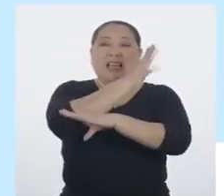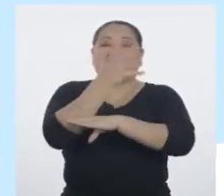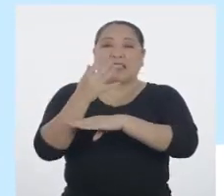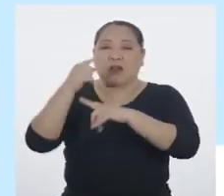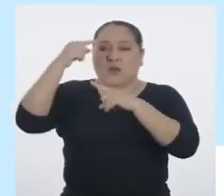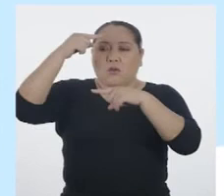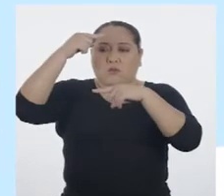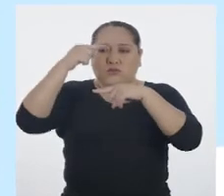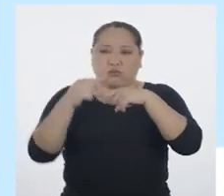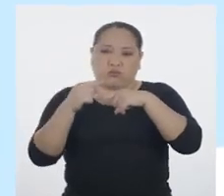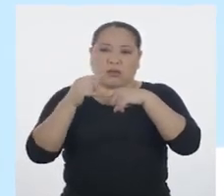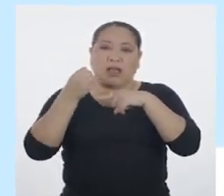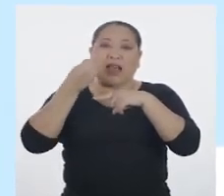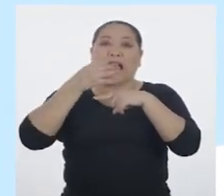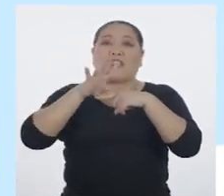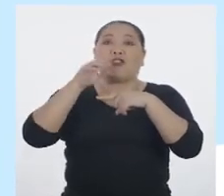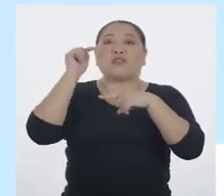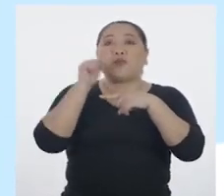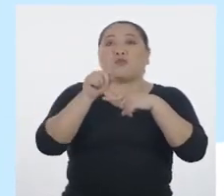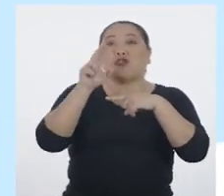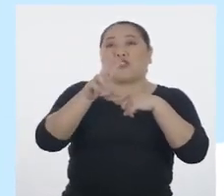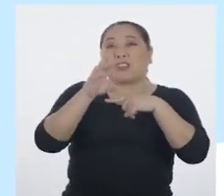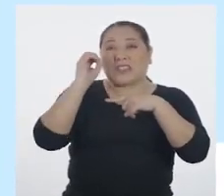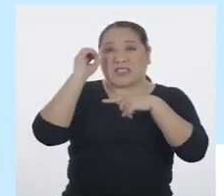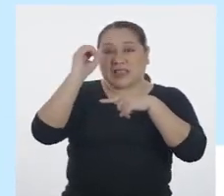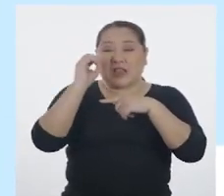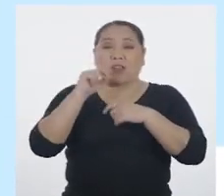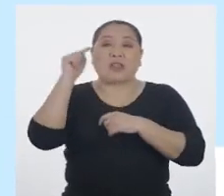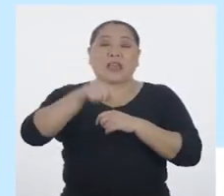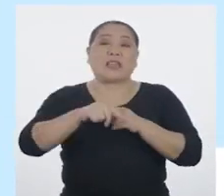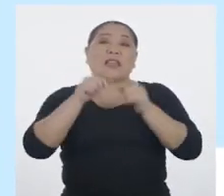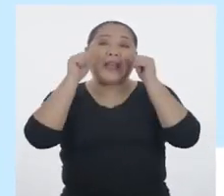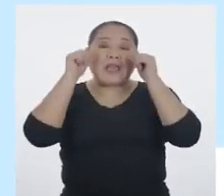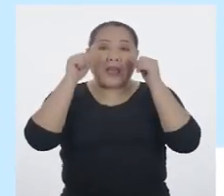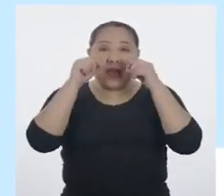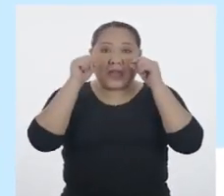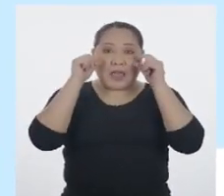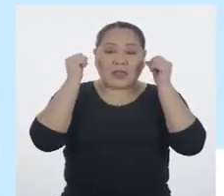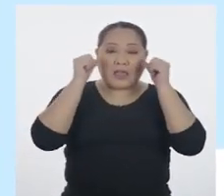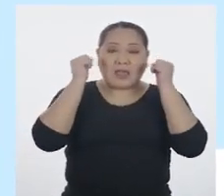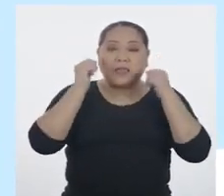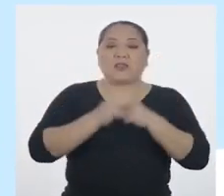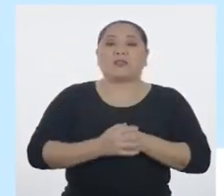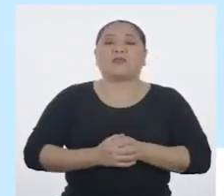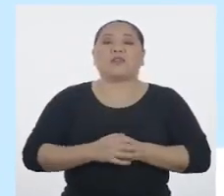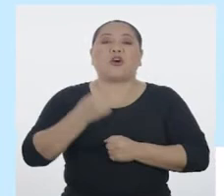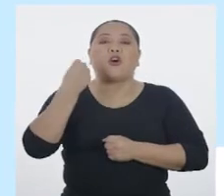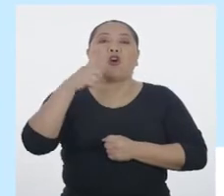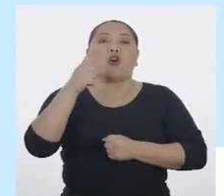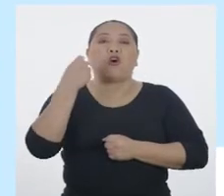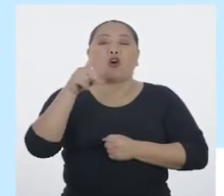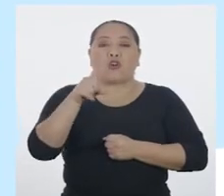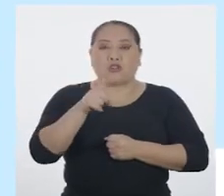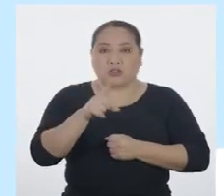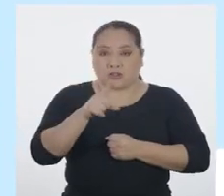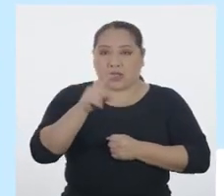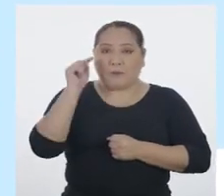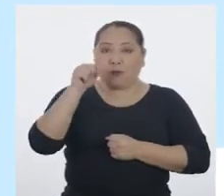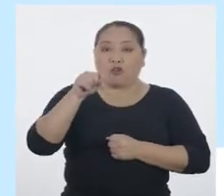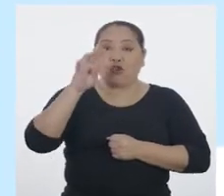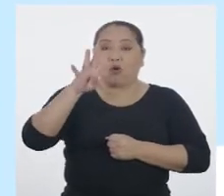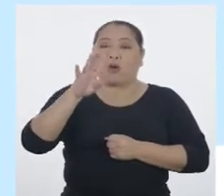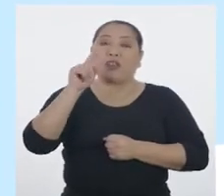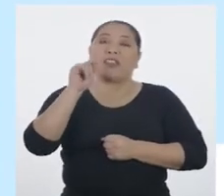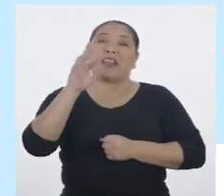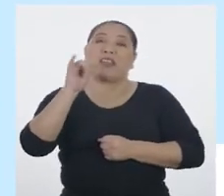selva peruana ha descendido hasta 14.3 grados centígrados en Iquitos, 11.4 grados centígrados en